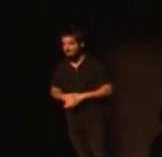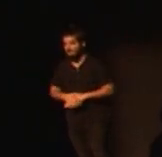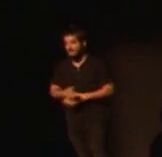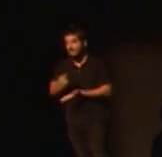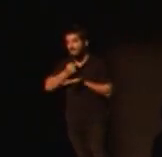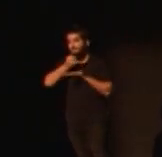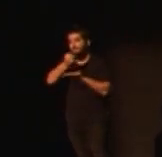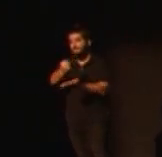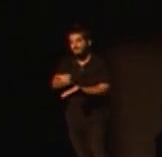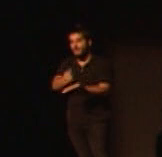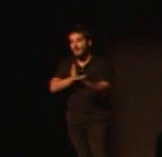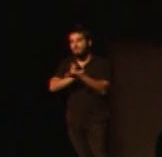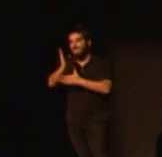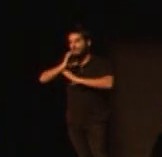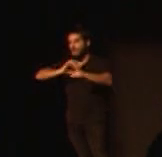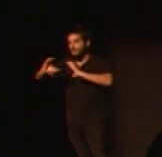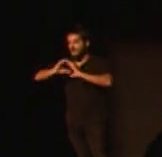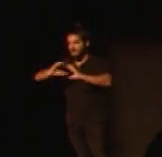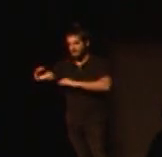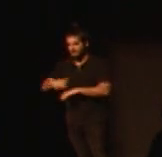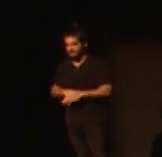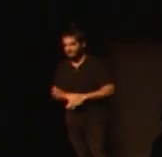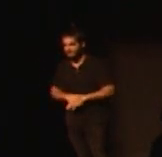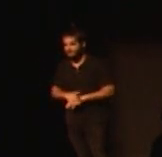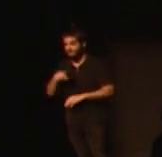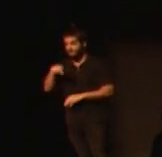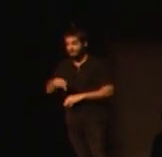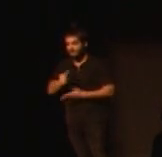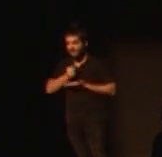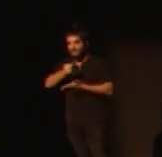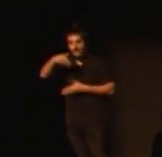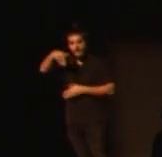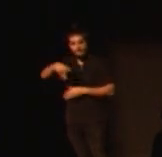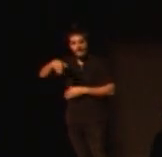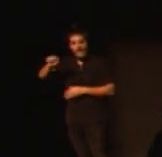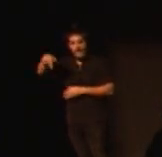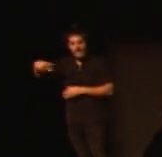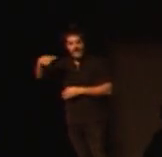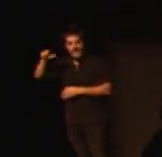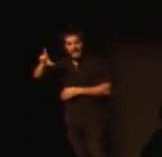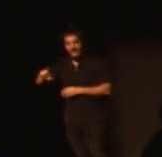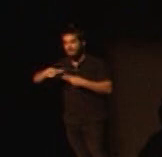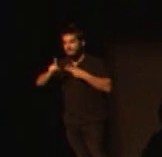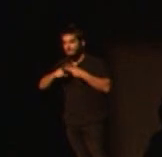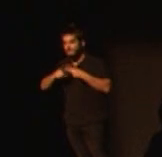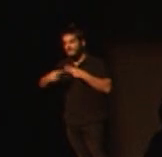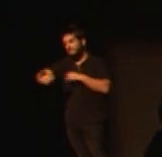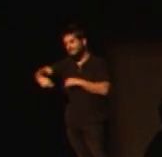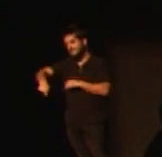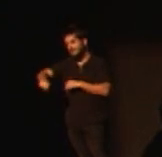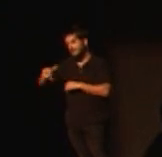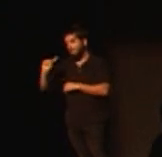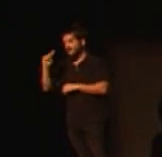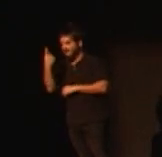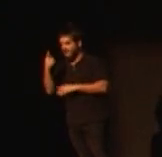al medio de comunicación. Para entregar este premio nos acompaña Miguel Ángel Miralles, vicepresidente primero de la Asamblea Regional de